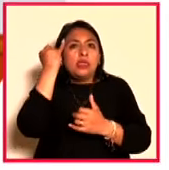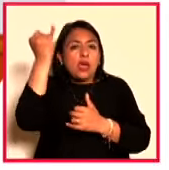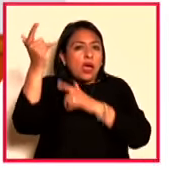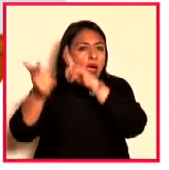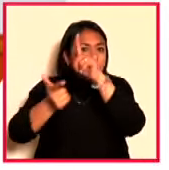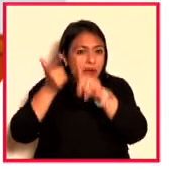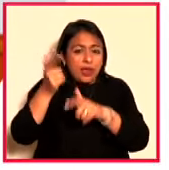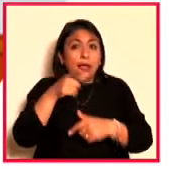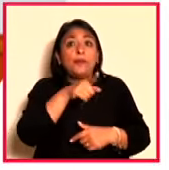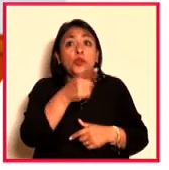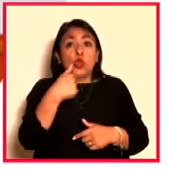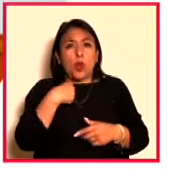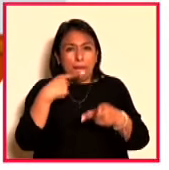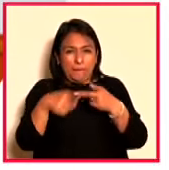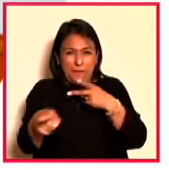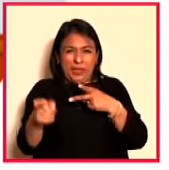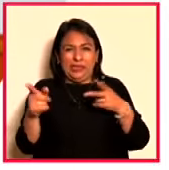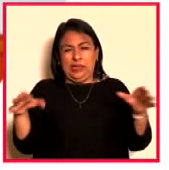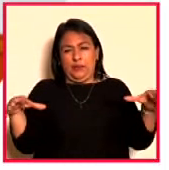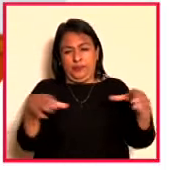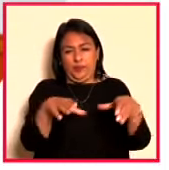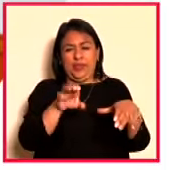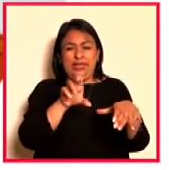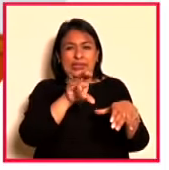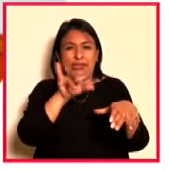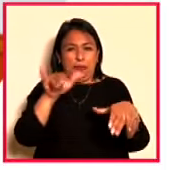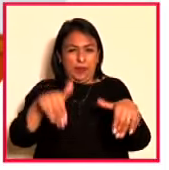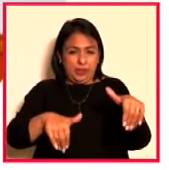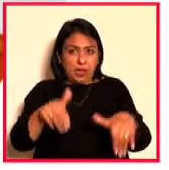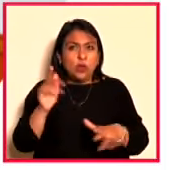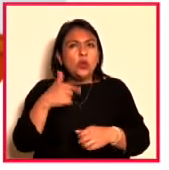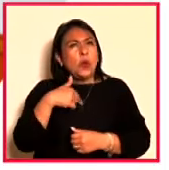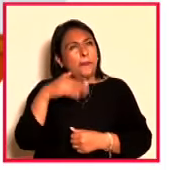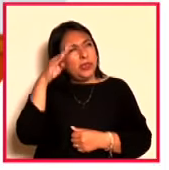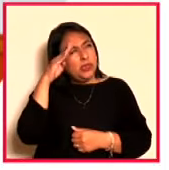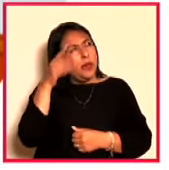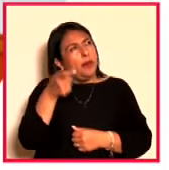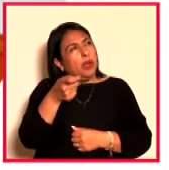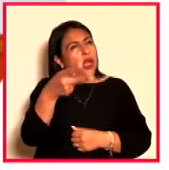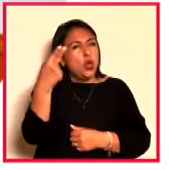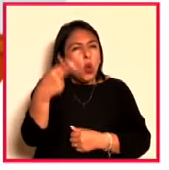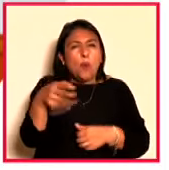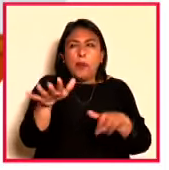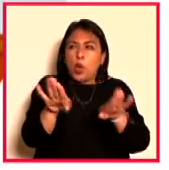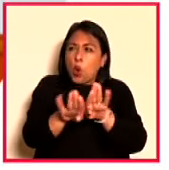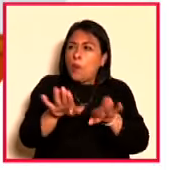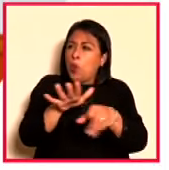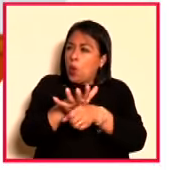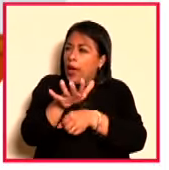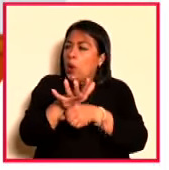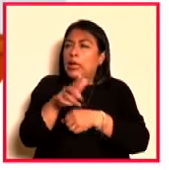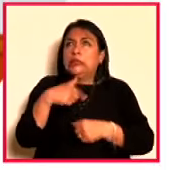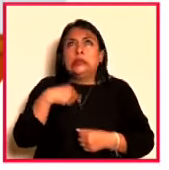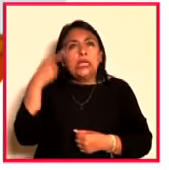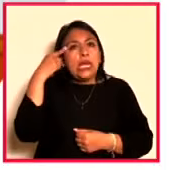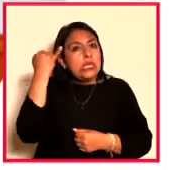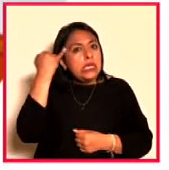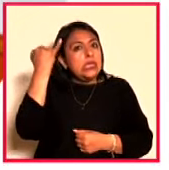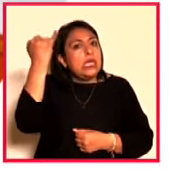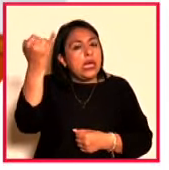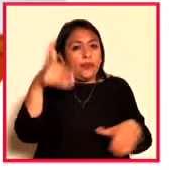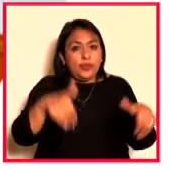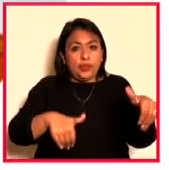el ensamble de teatro, pensaba en cómo bautizarlo y se me ocurrió que el teatro en